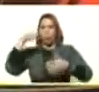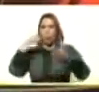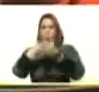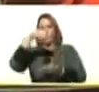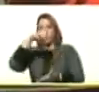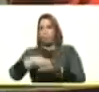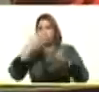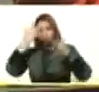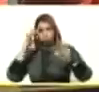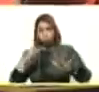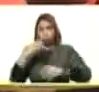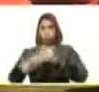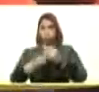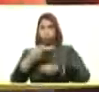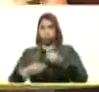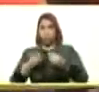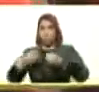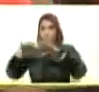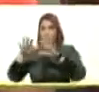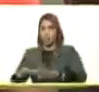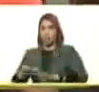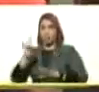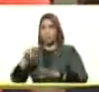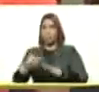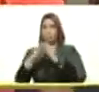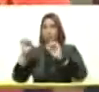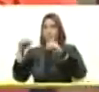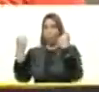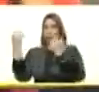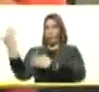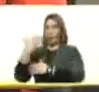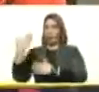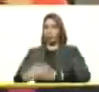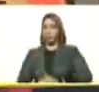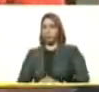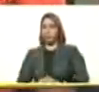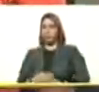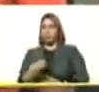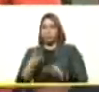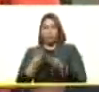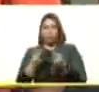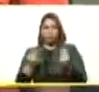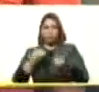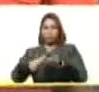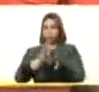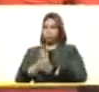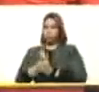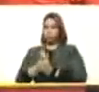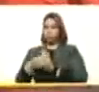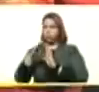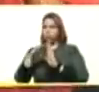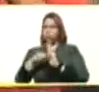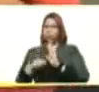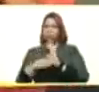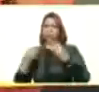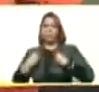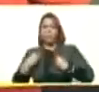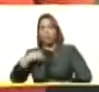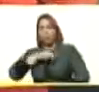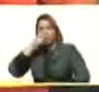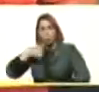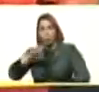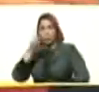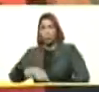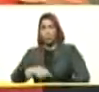que han intentado, el paro, todo el bloqueo, ha deteriorado mucho las condiciones de vida de nuestro pueblo. Por eso es más heroica